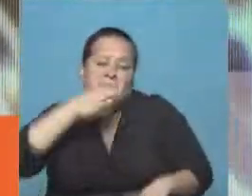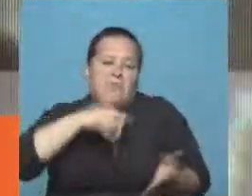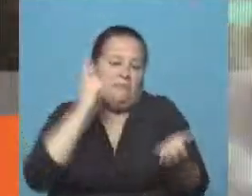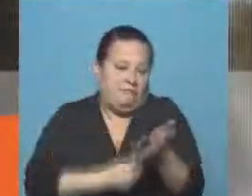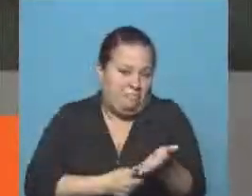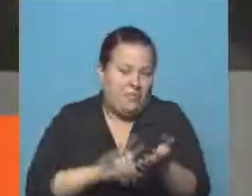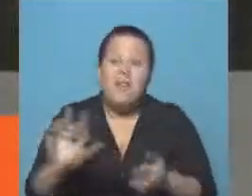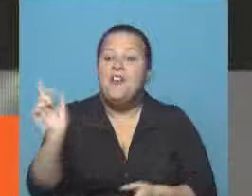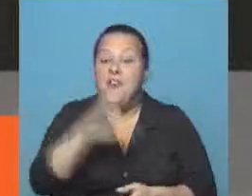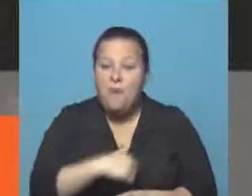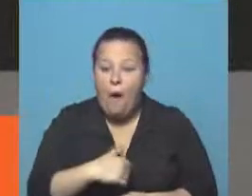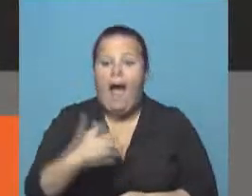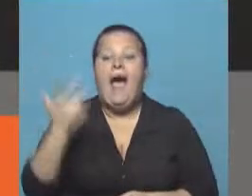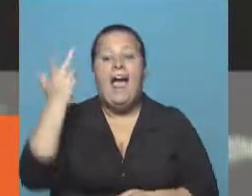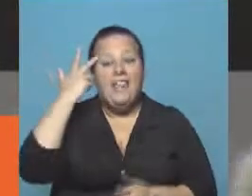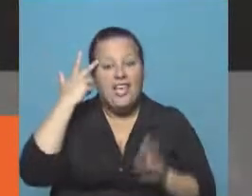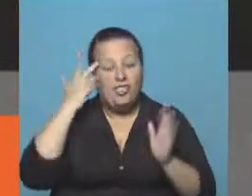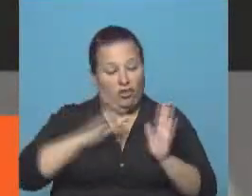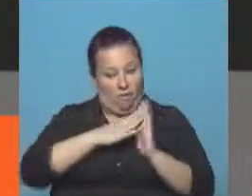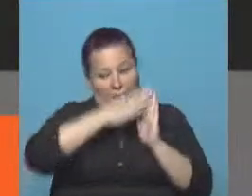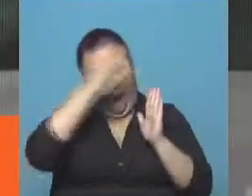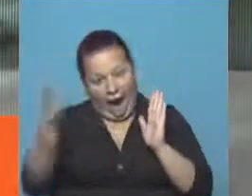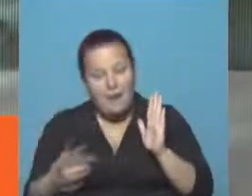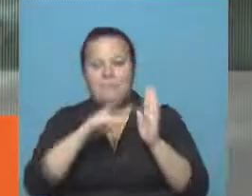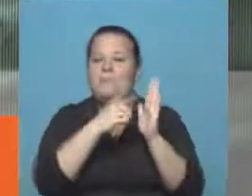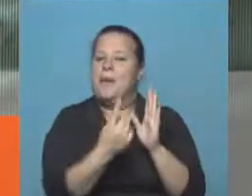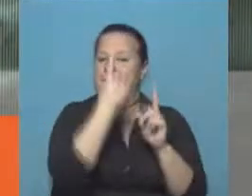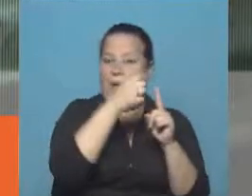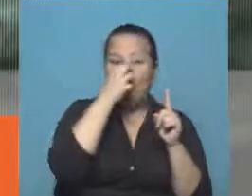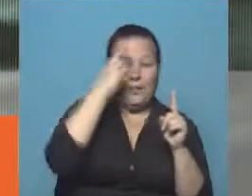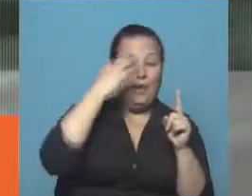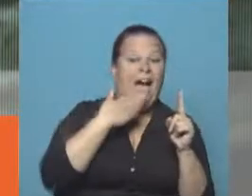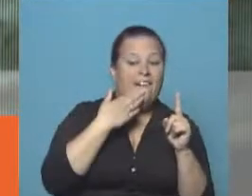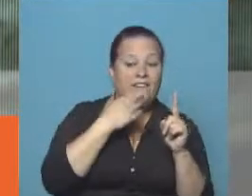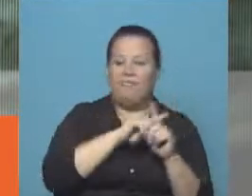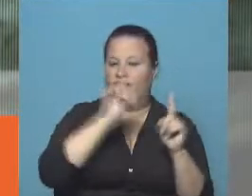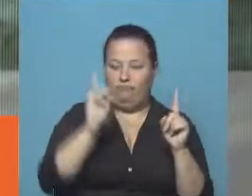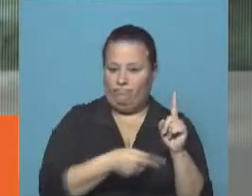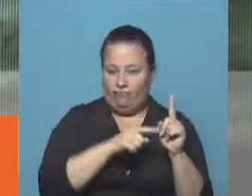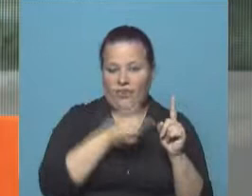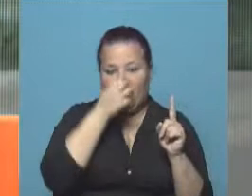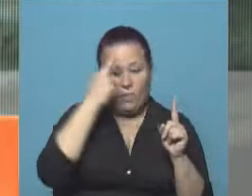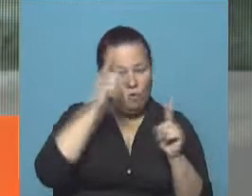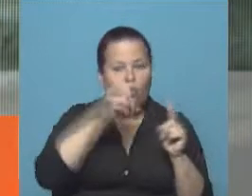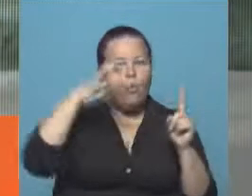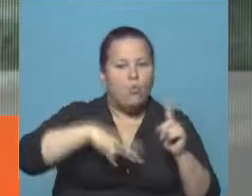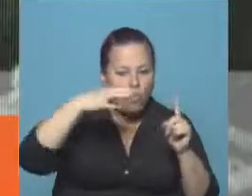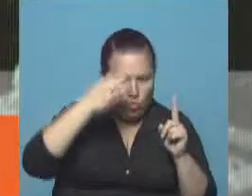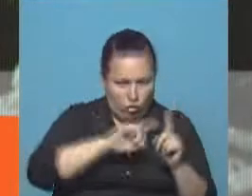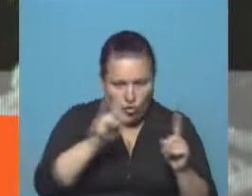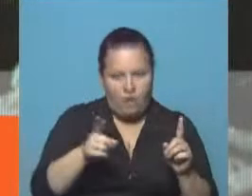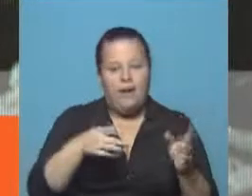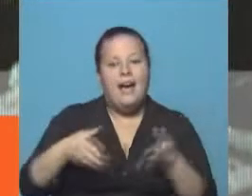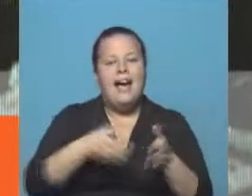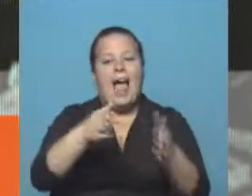Lo insólito es que 18 años después, ese primer 29 de abril tampoco se pudo festejar el 29 porque llovió, y los